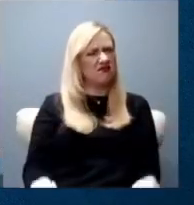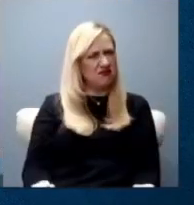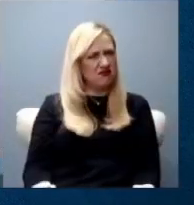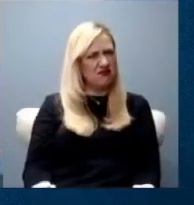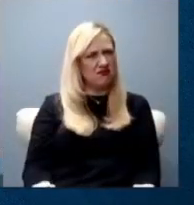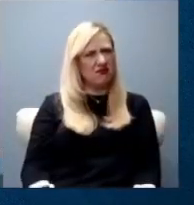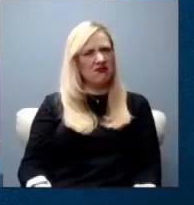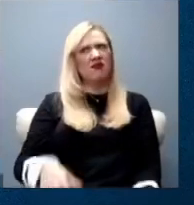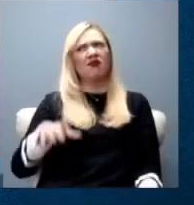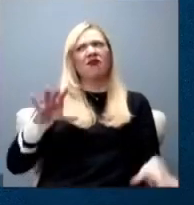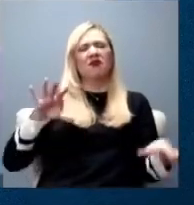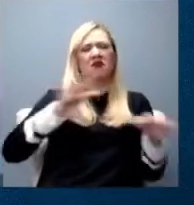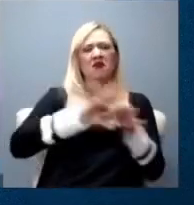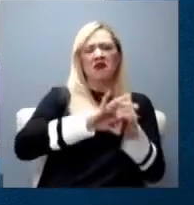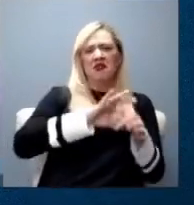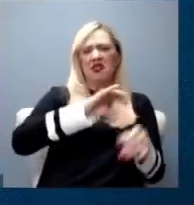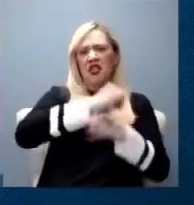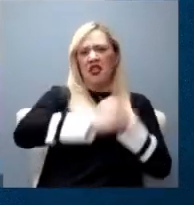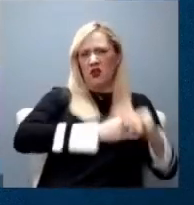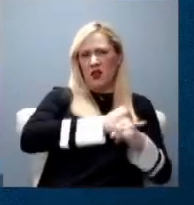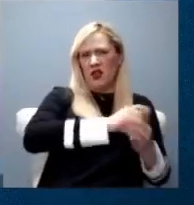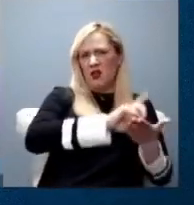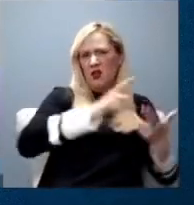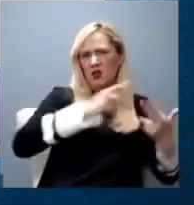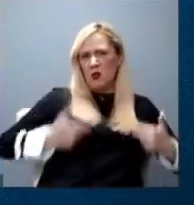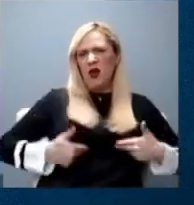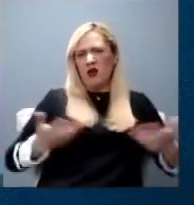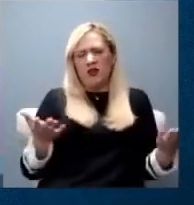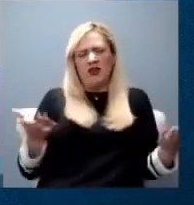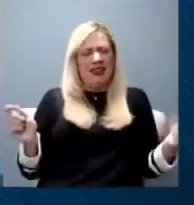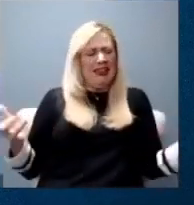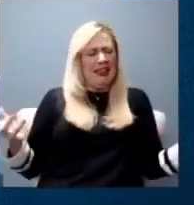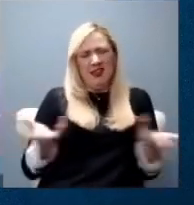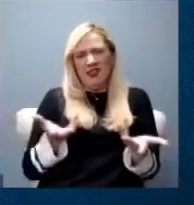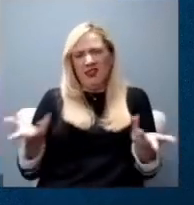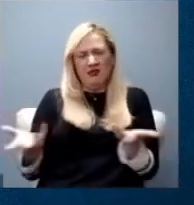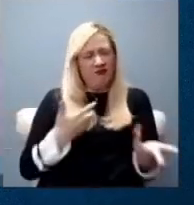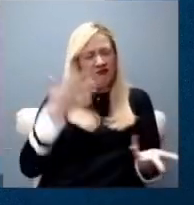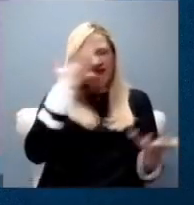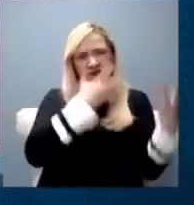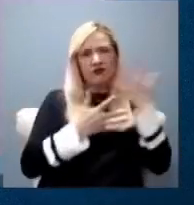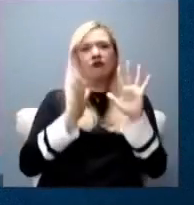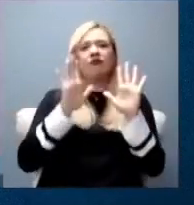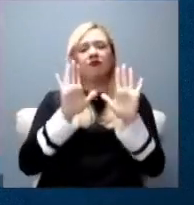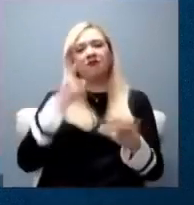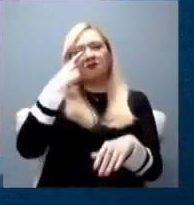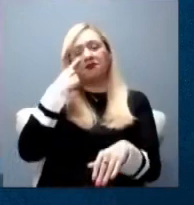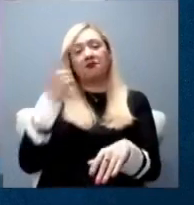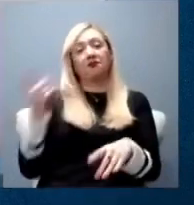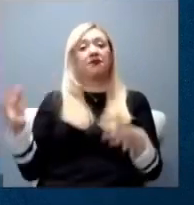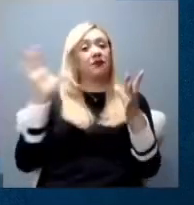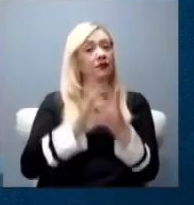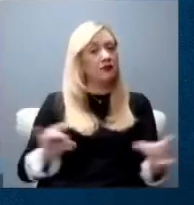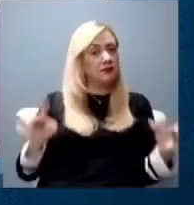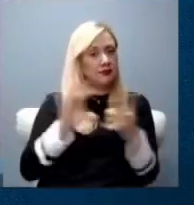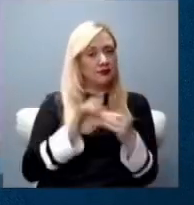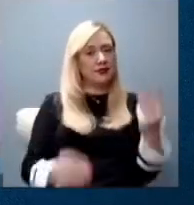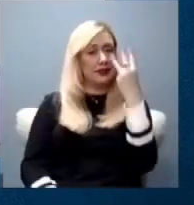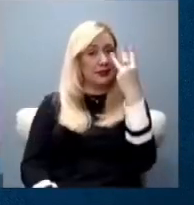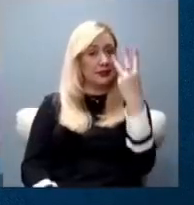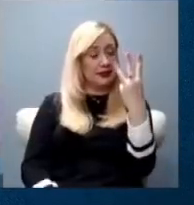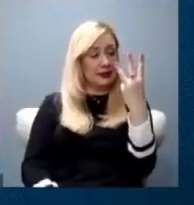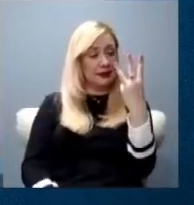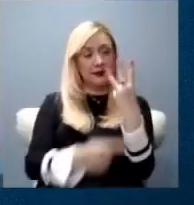cuál es su relación con el derecho internacional de los derechos humanos? Sí, ya Joaquín nos hablaba al inicio como de estas tres